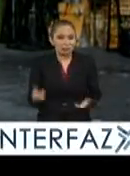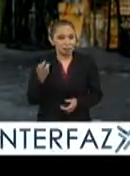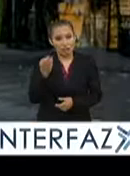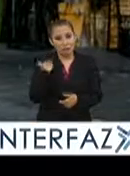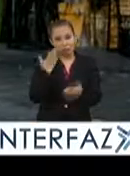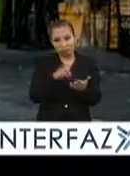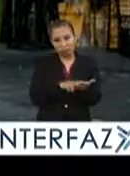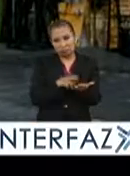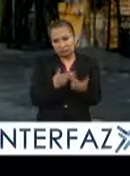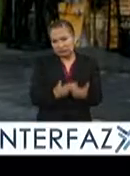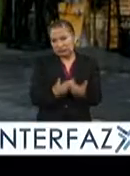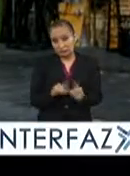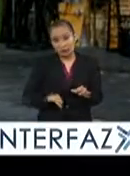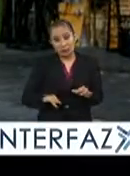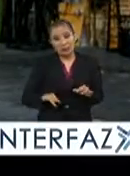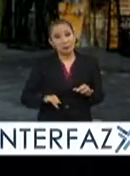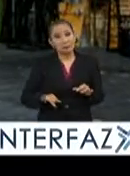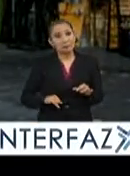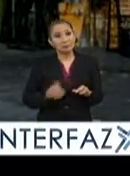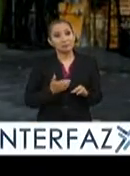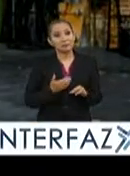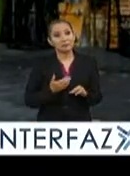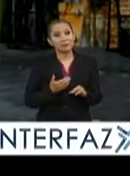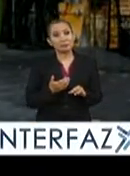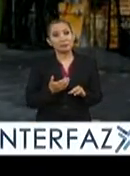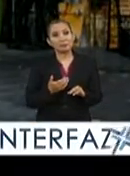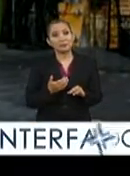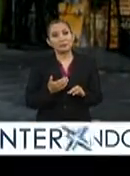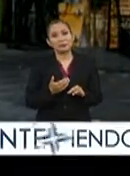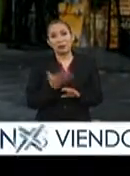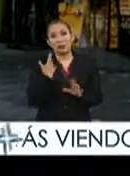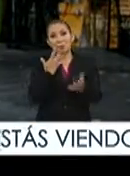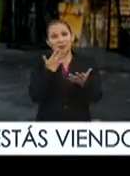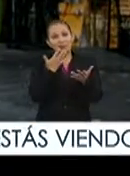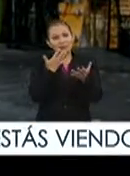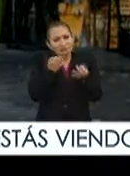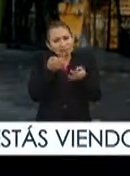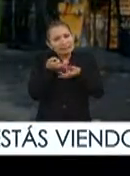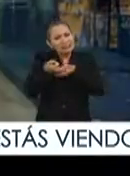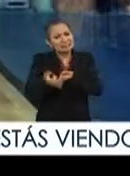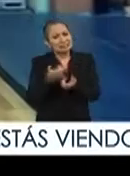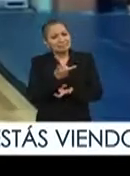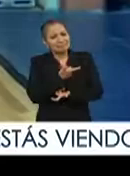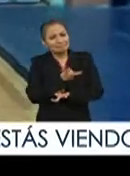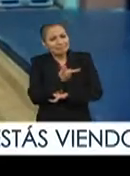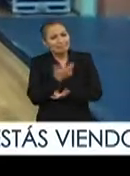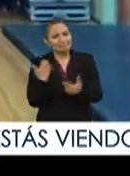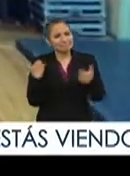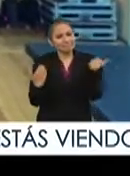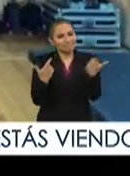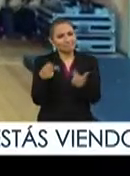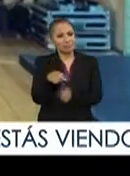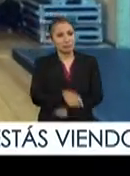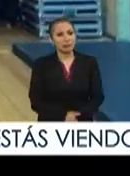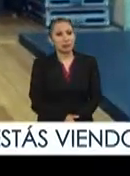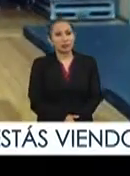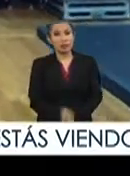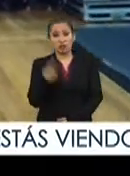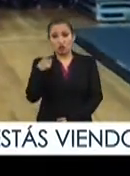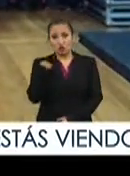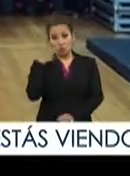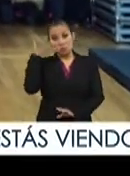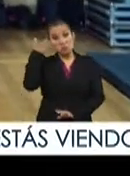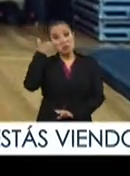es muy rico, muy interesante, es sabroso de disfrutar mismo. Sus planes